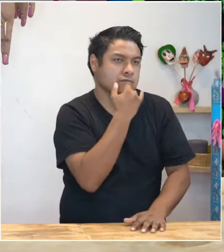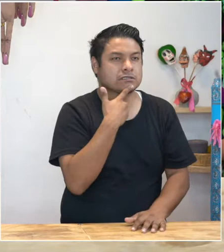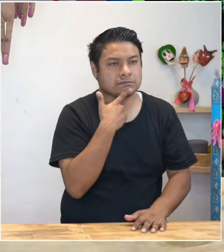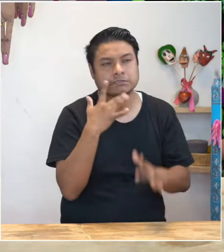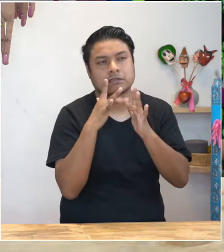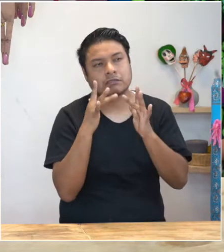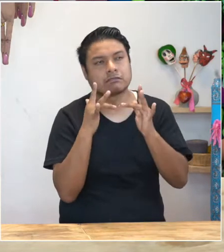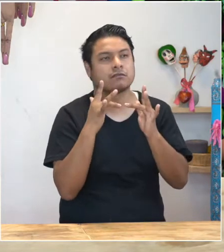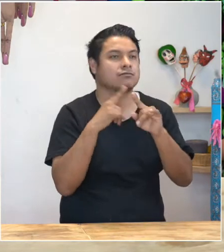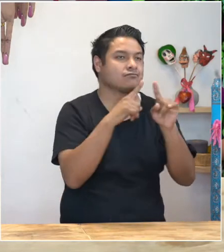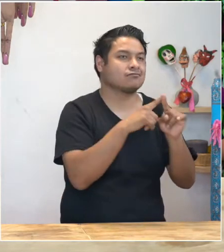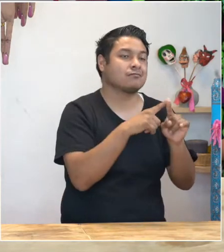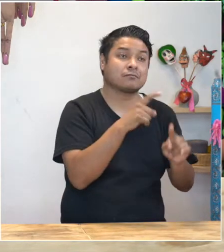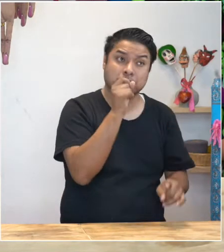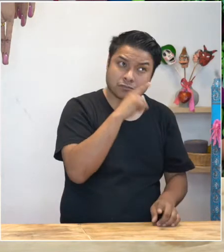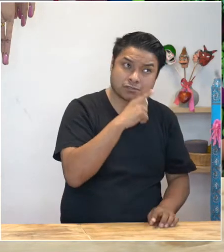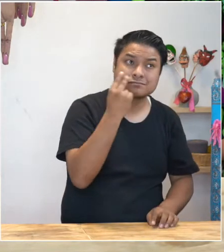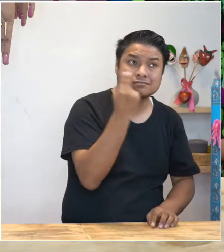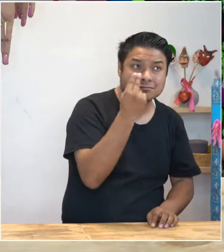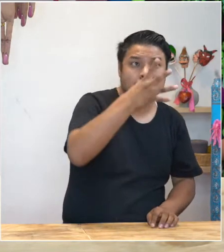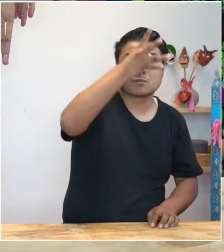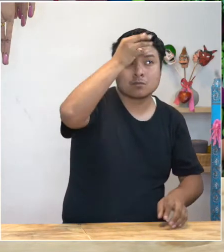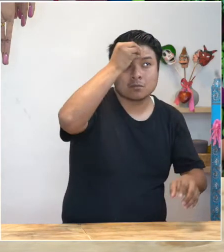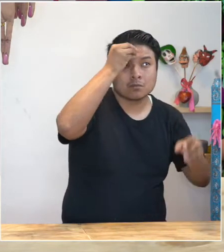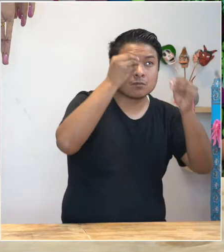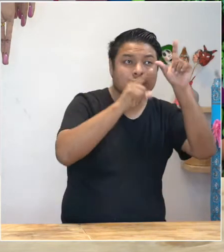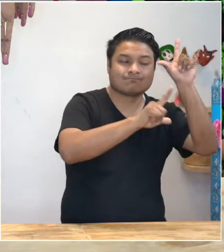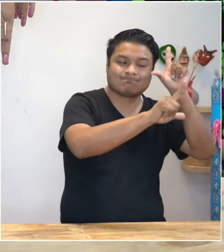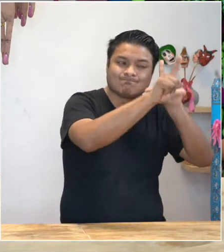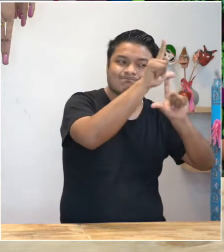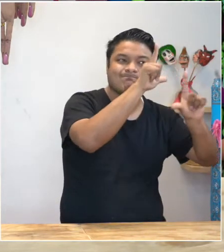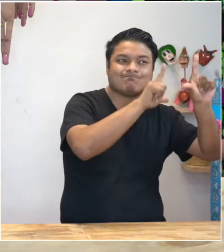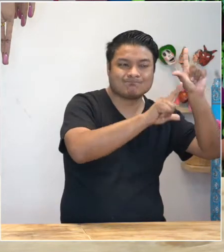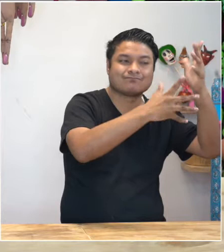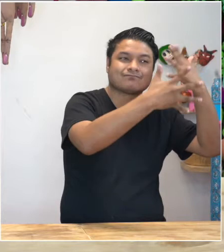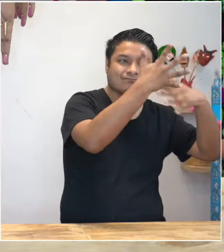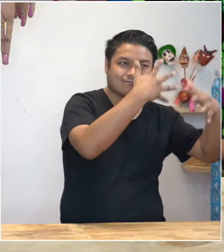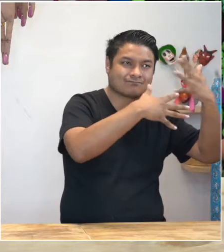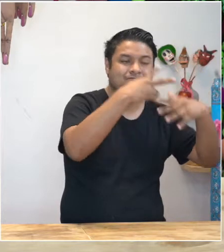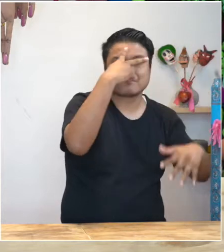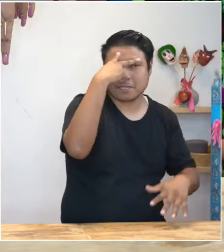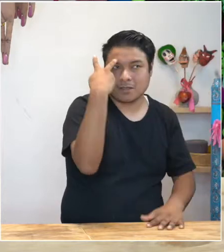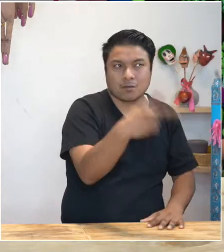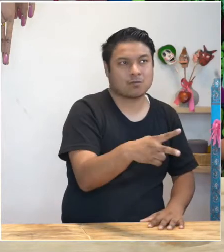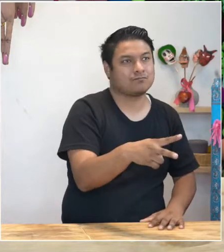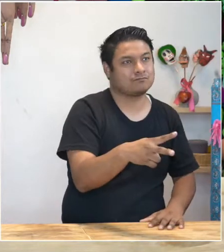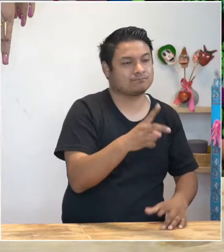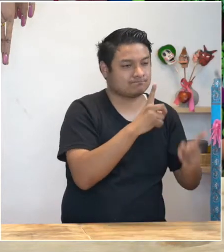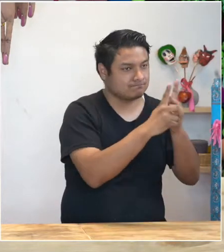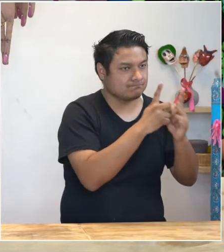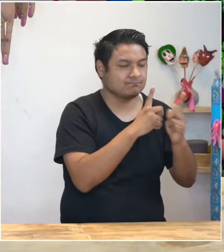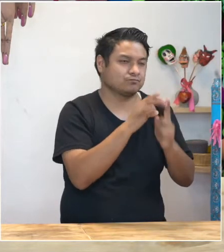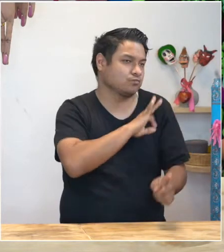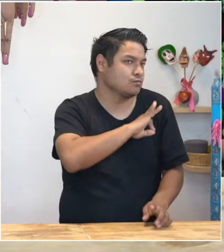la falta de información, la falta de acercamiento hacia la parte de